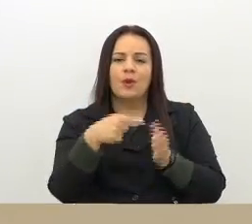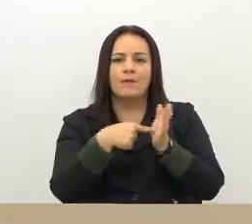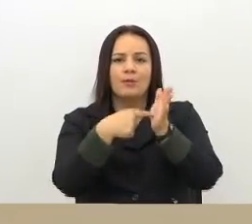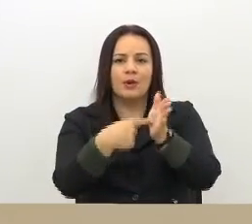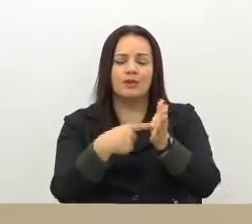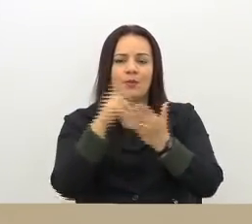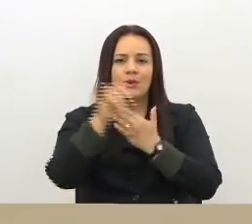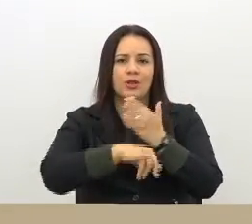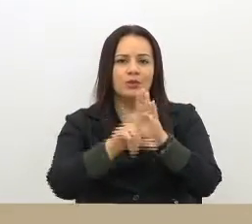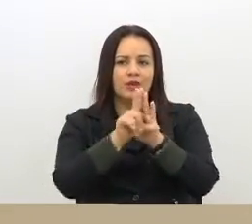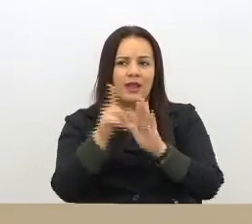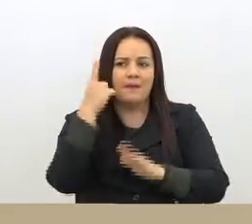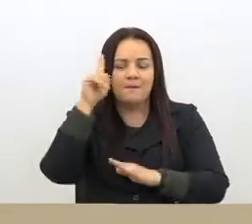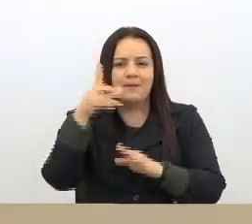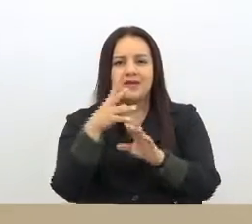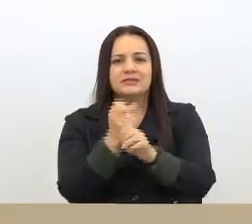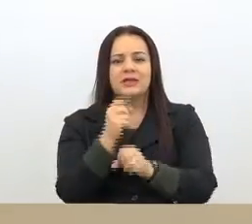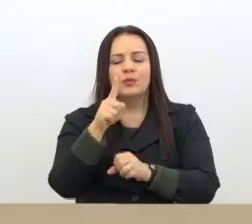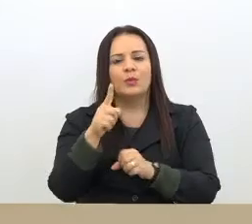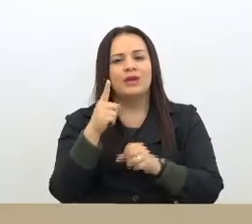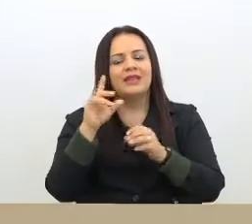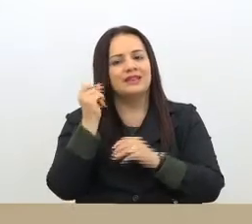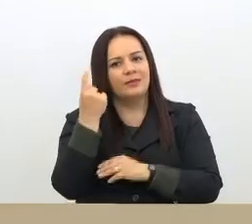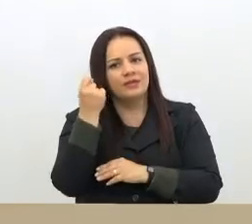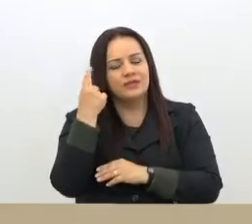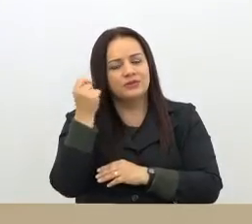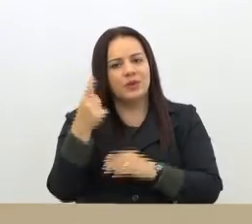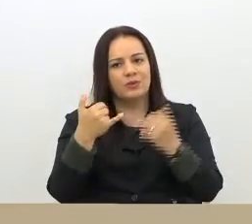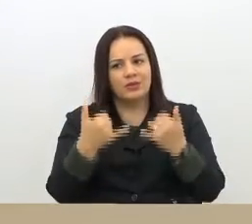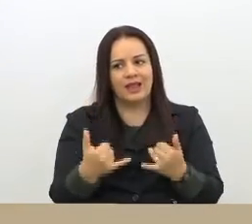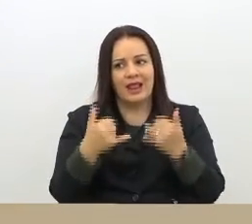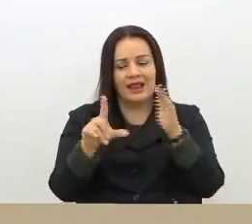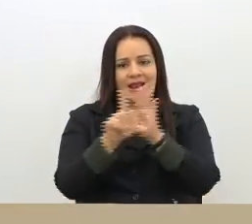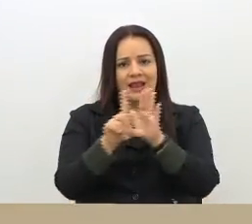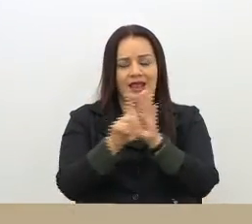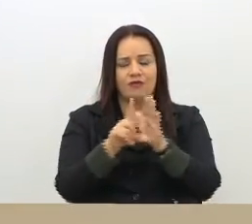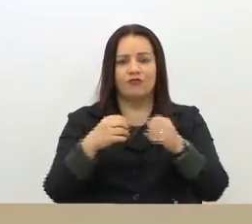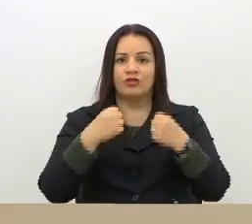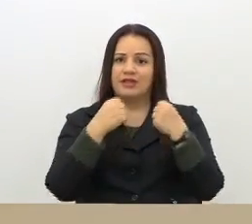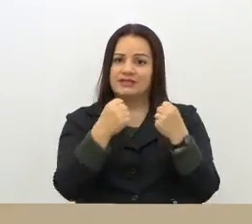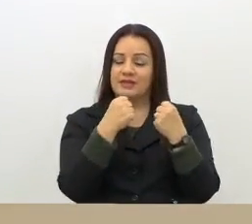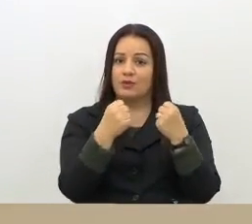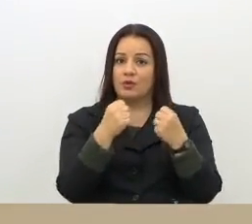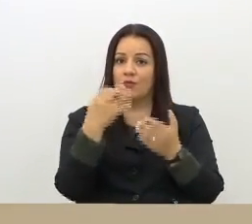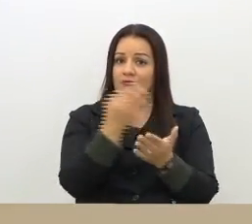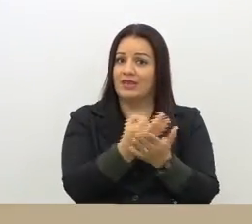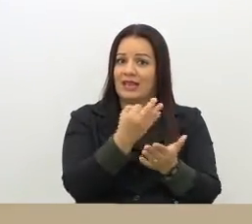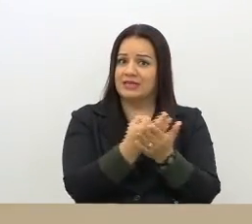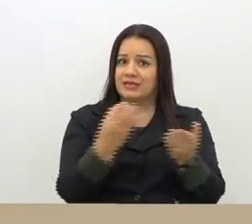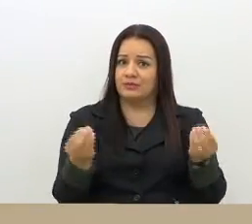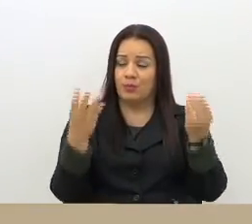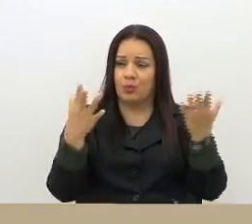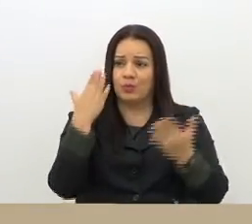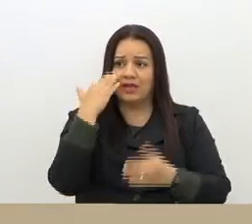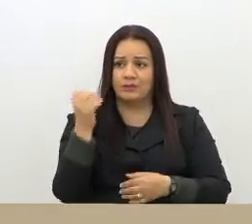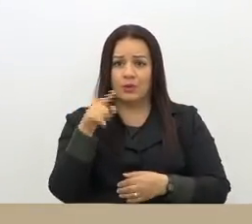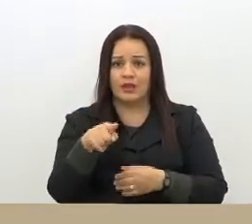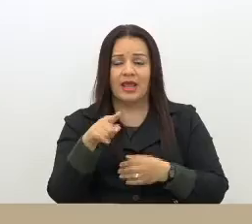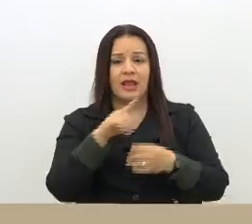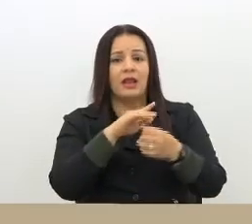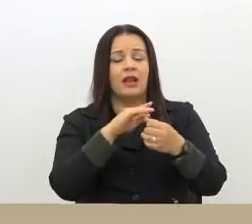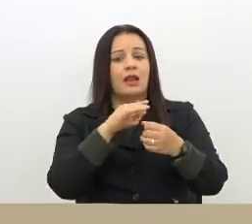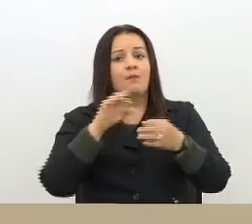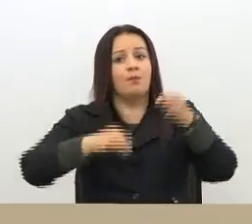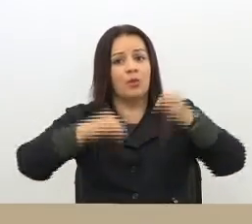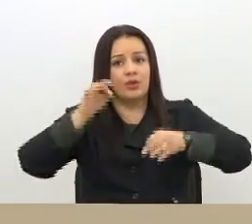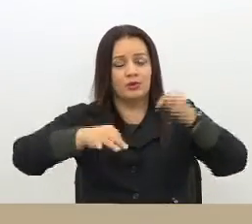procurar una interpretación auténtica de la Ley de Fortalecimiento de las Finanzas Públicas, porque el Poder Judicial